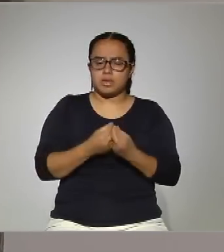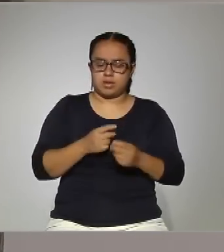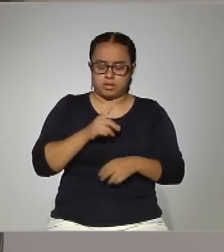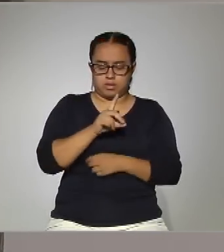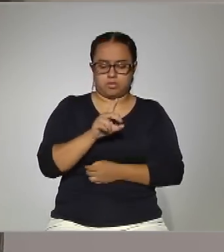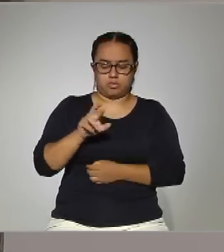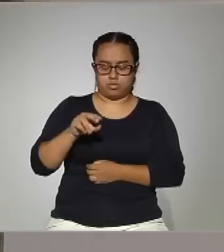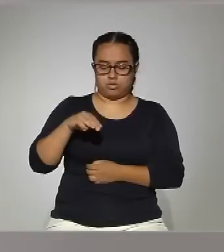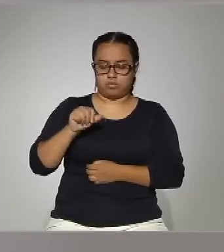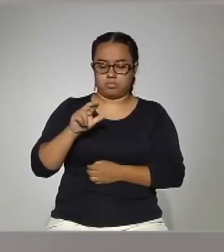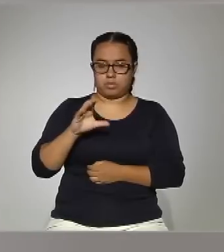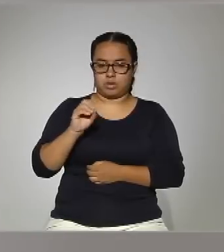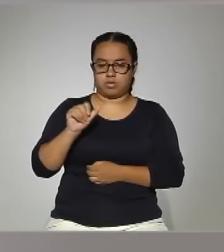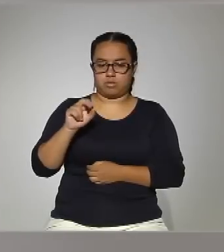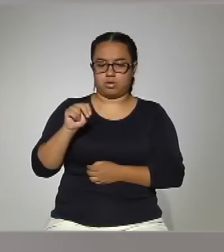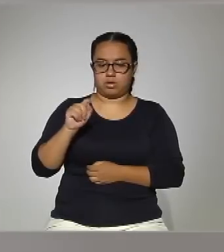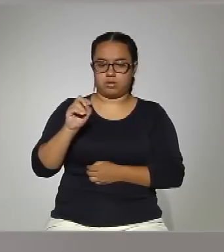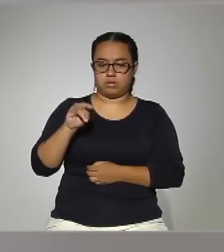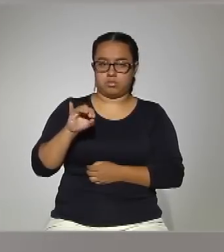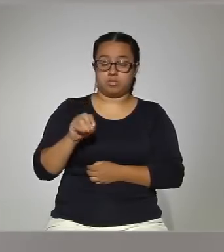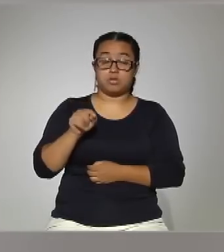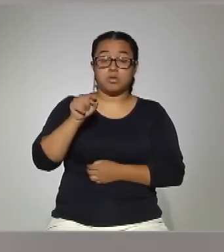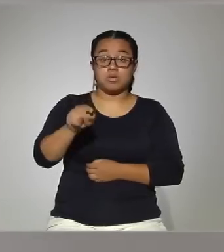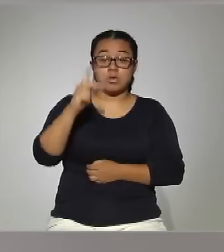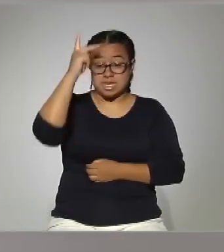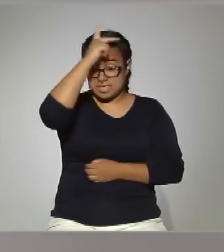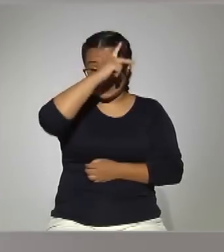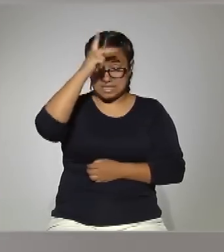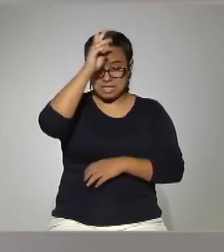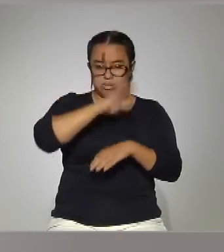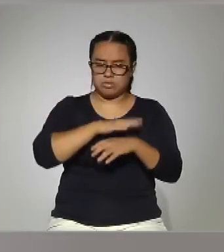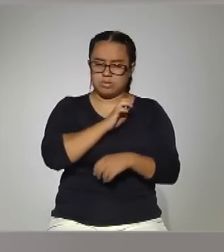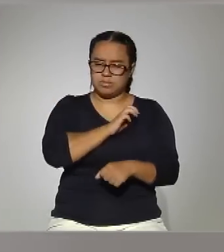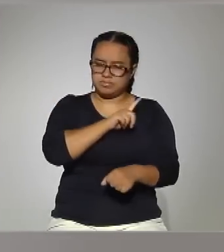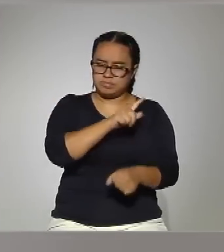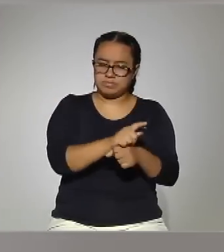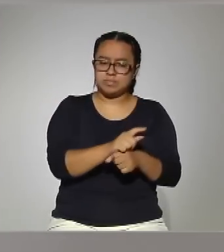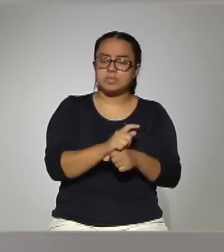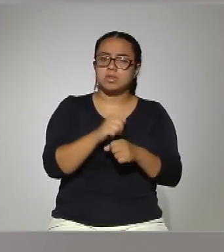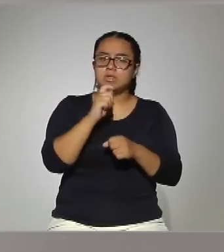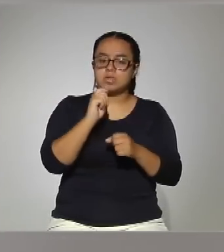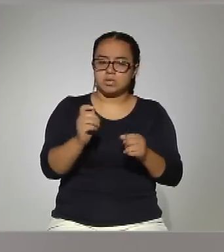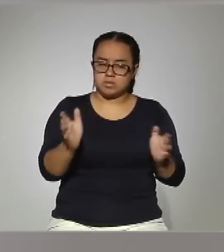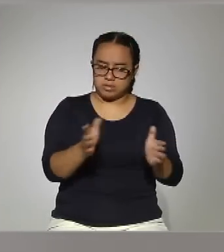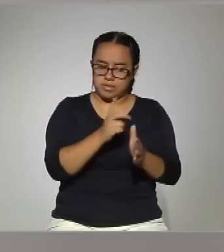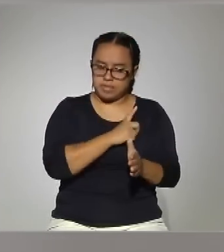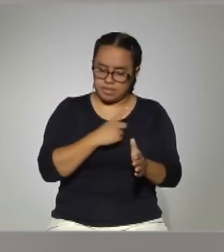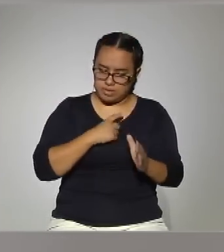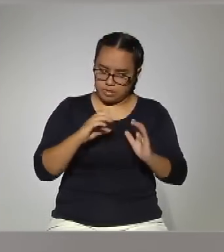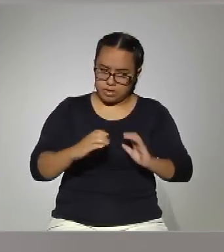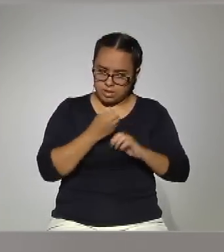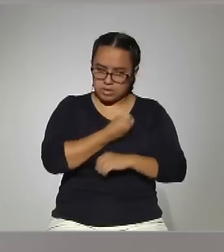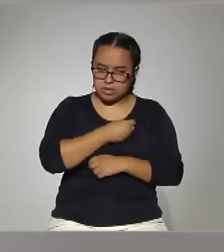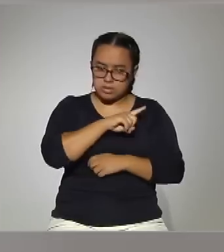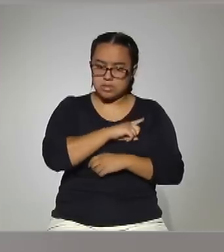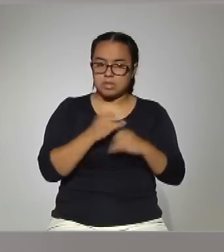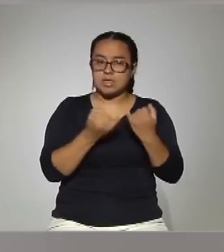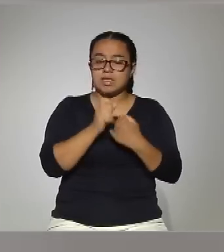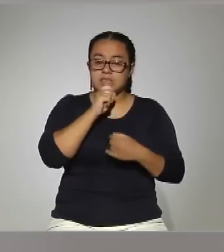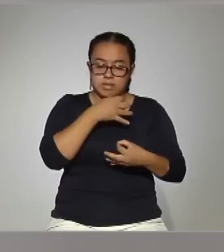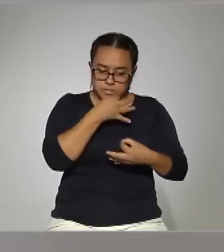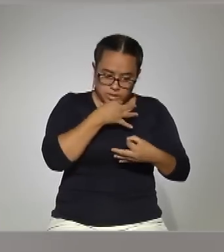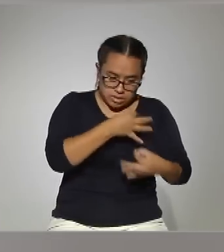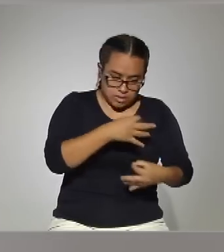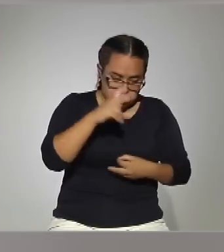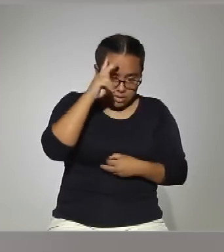doctor Marco Antonio Martínez García. Él es psicólogo con especialidad en promoción de la salud y especialista en adicciones